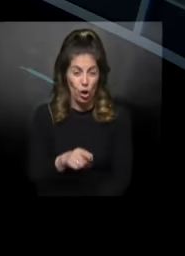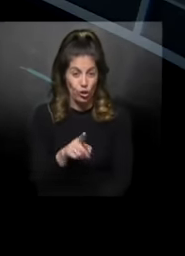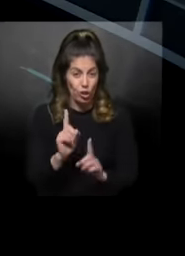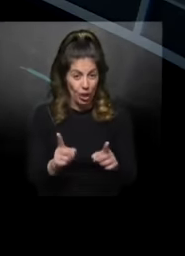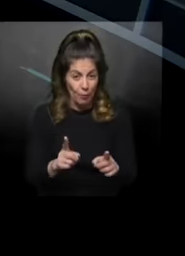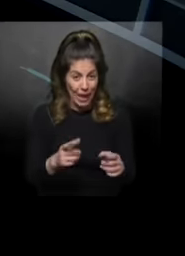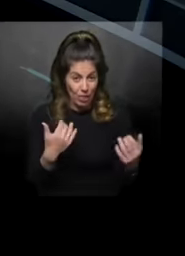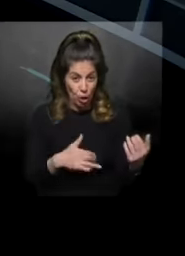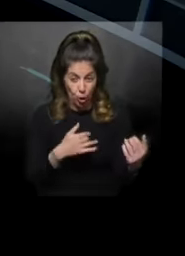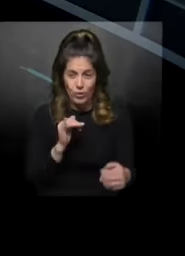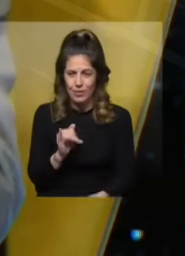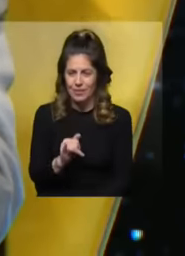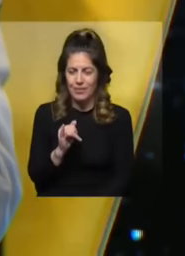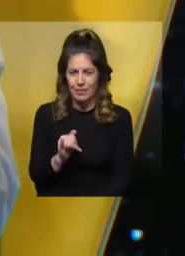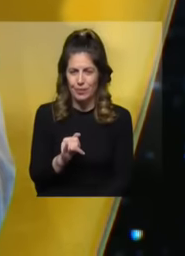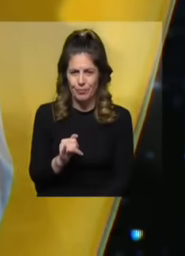tocó. Sí.